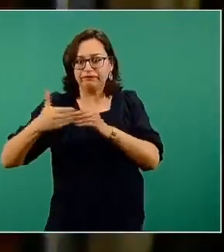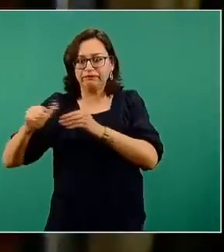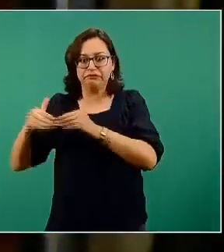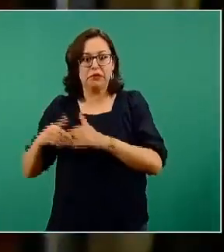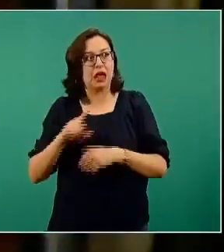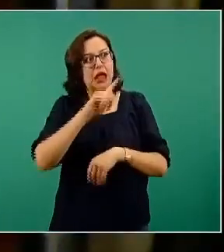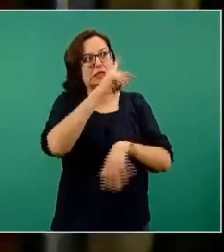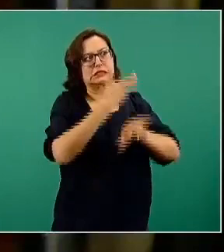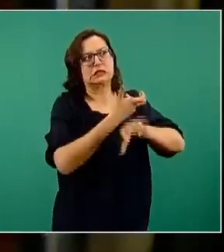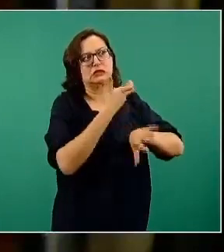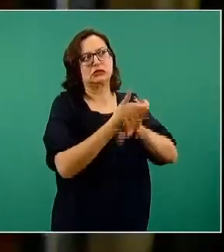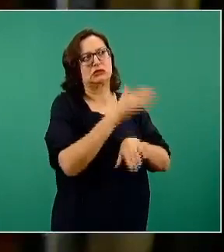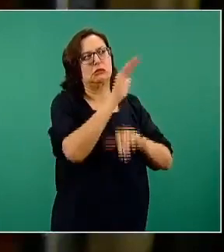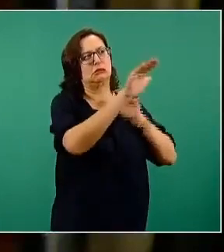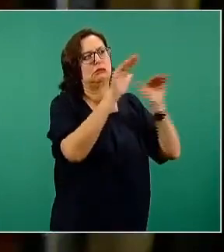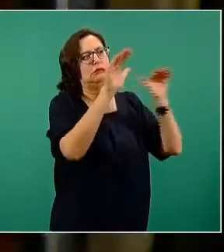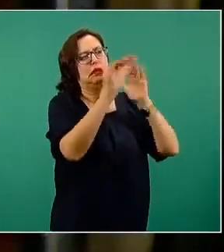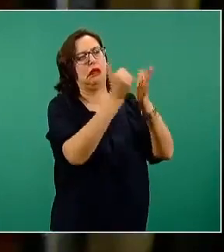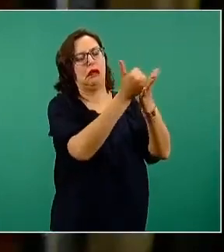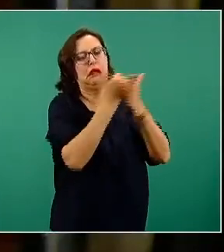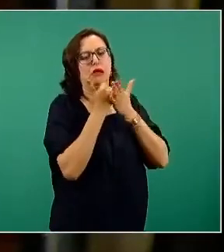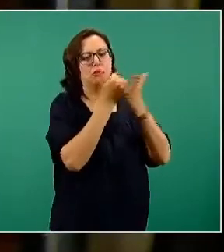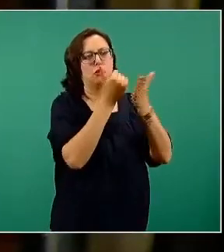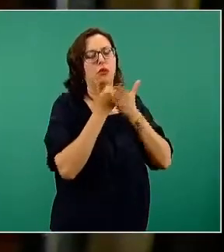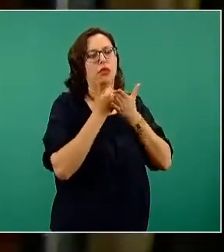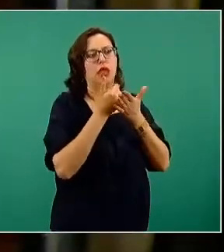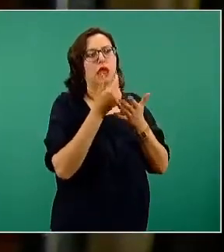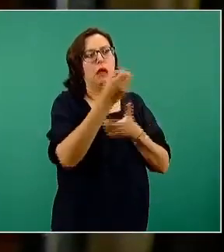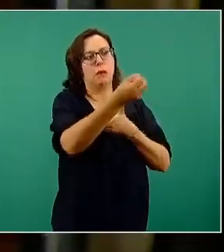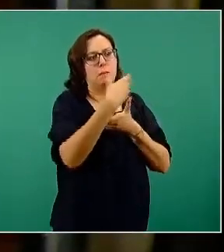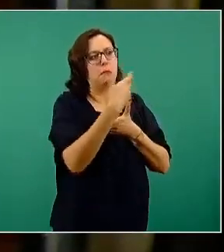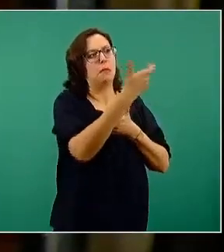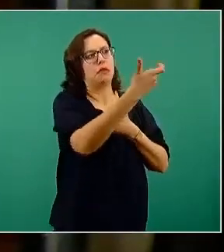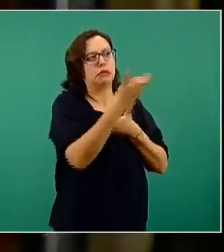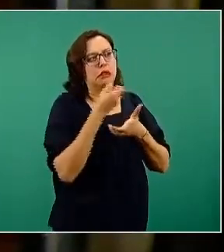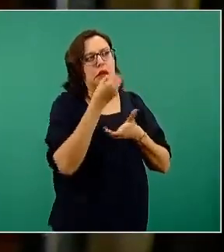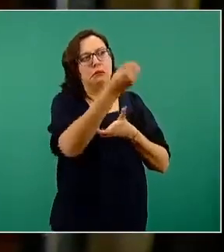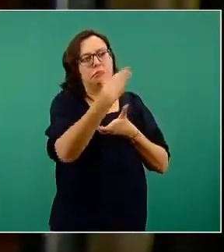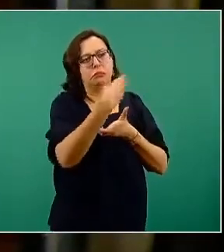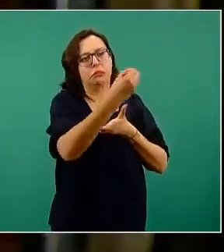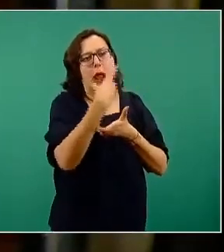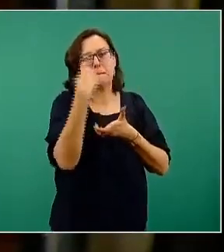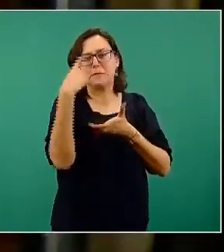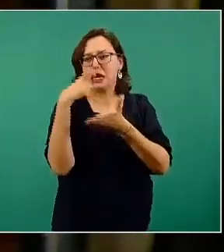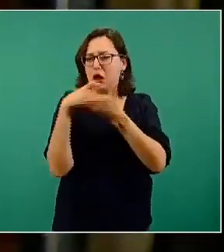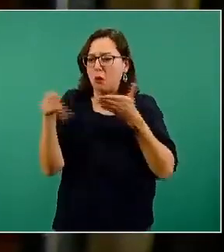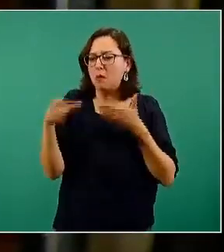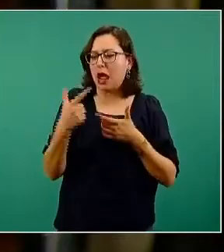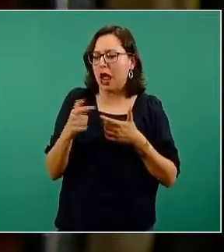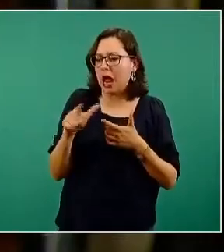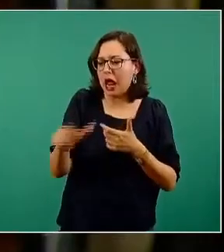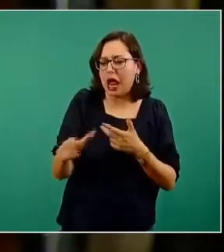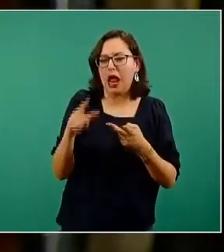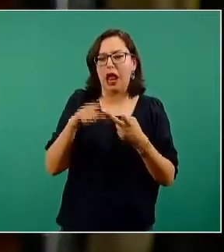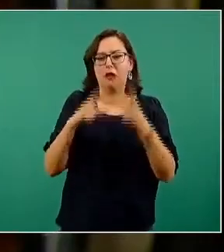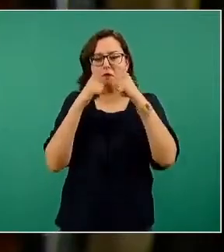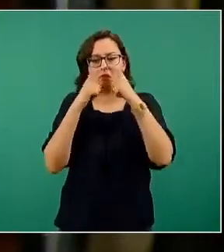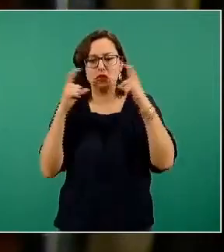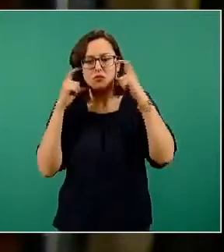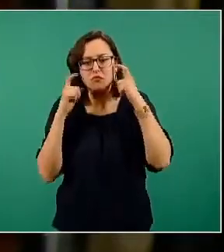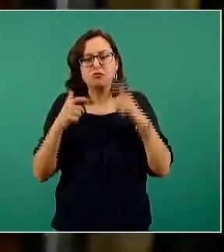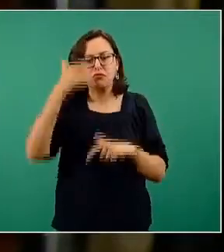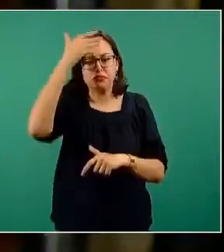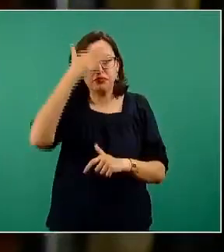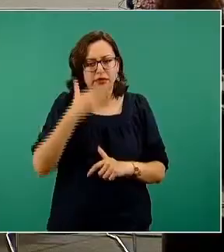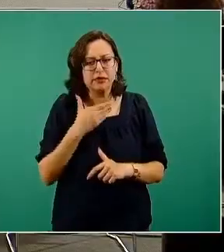a sus familiares que viven en Estados Unidos para comprar gel antibacterial, los cubrebocas, en algunos casos